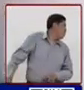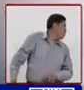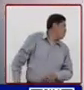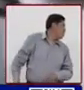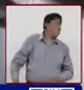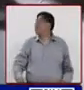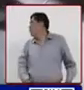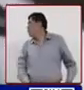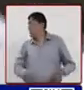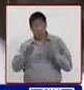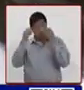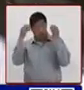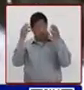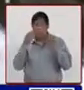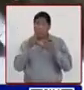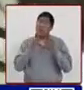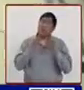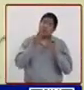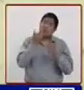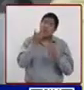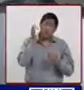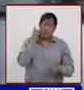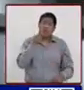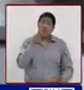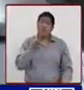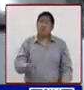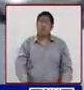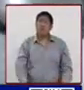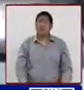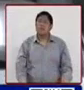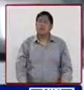Para responder. A ver, vamos a escuchar. Trataba de decir algo. A ver, escuchemos.